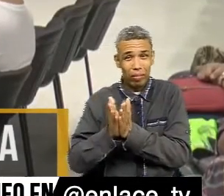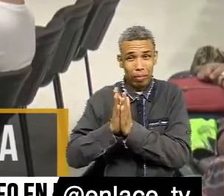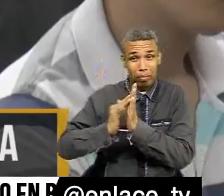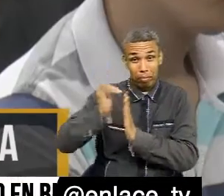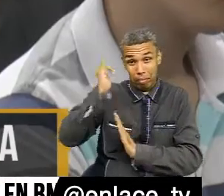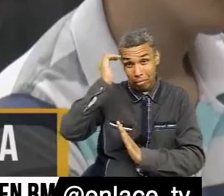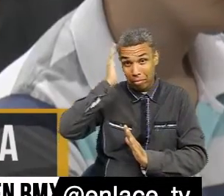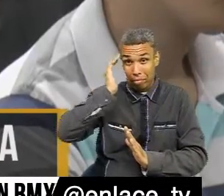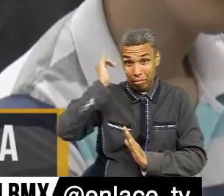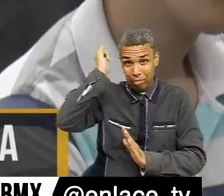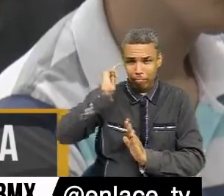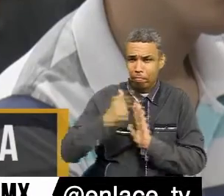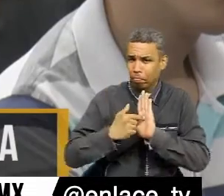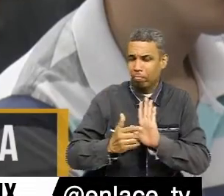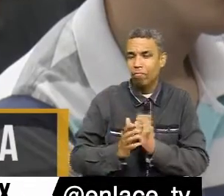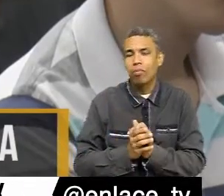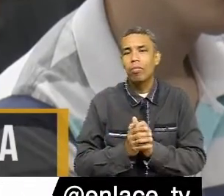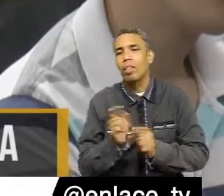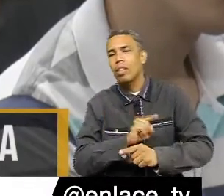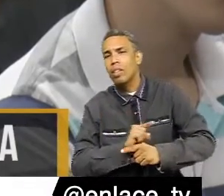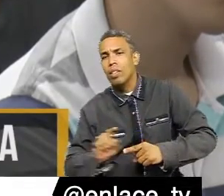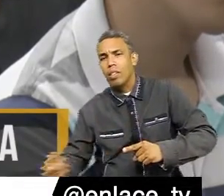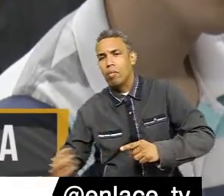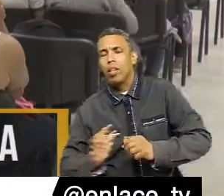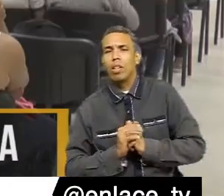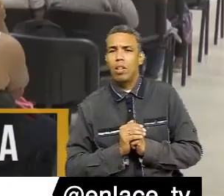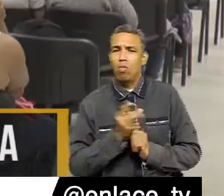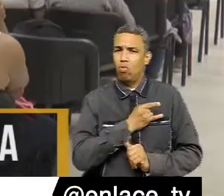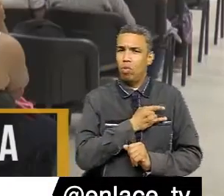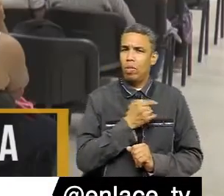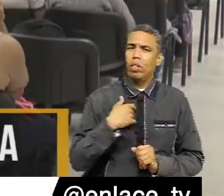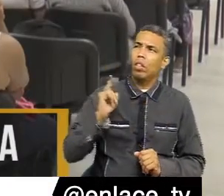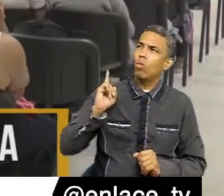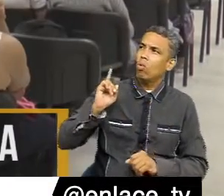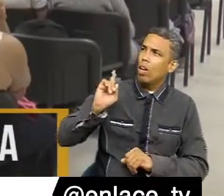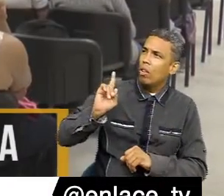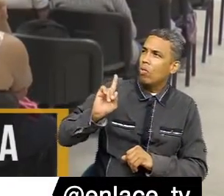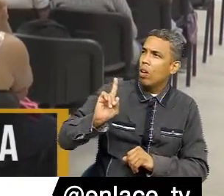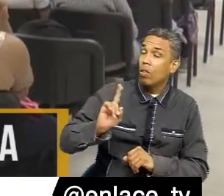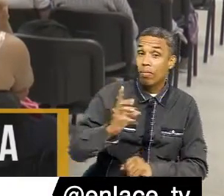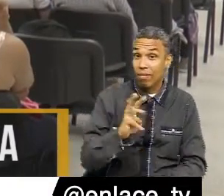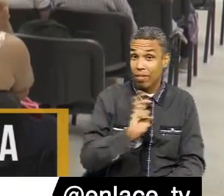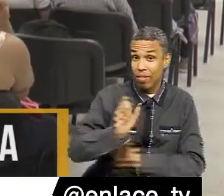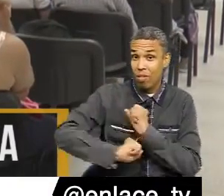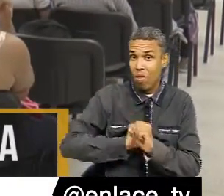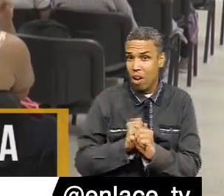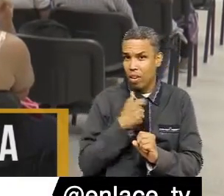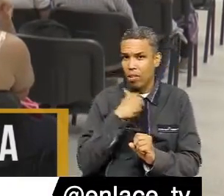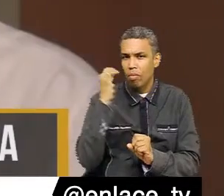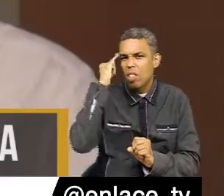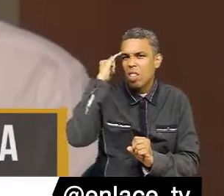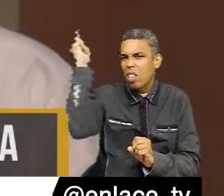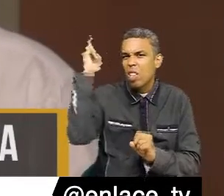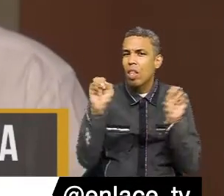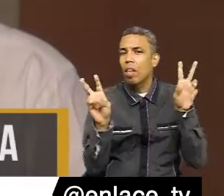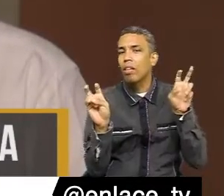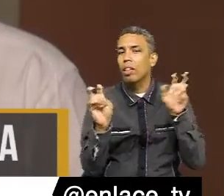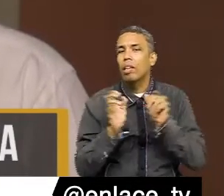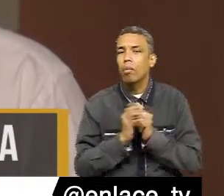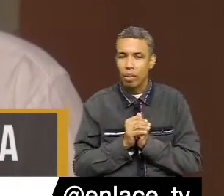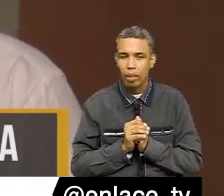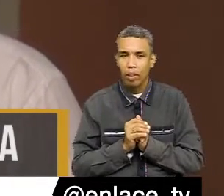esta semana universitaria, que para esta versión, la número 18, se desarrollarán bajo el lema Río de Oportunidades. La verdad es que